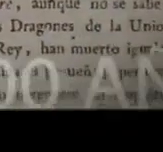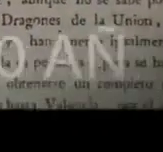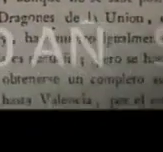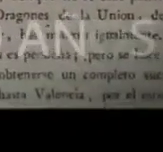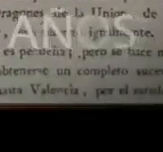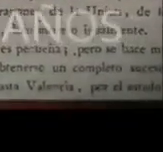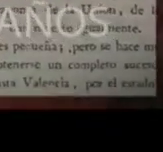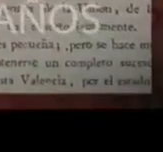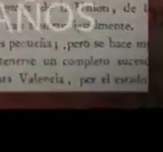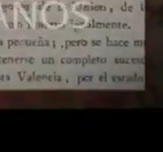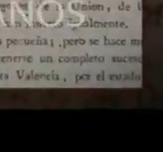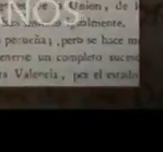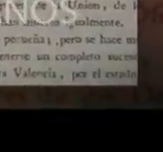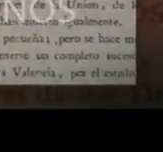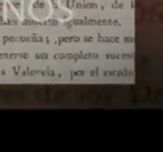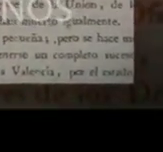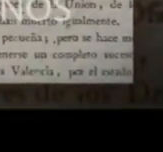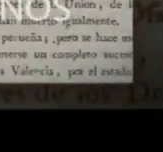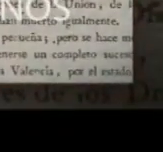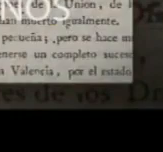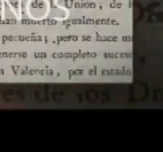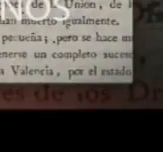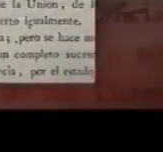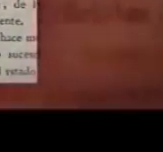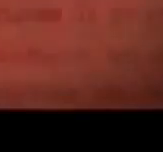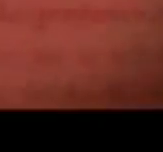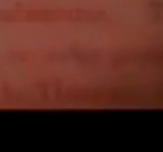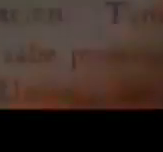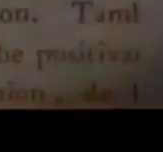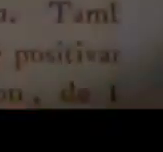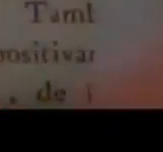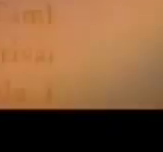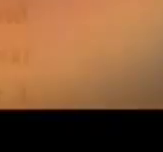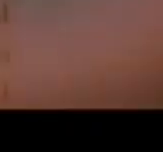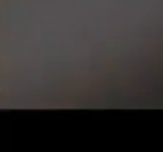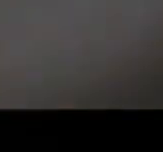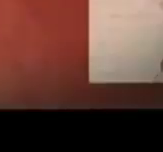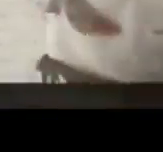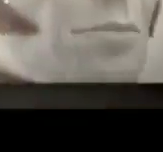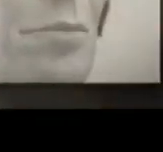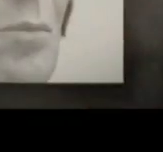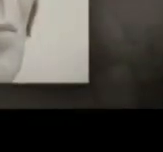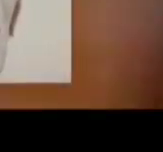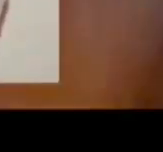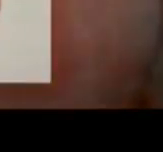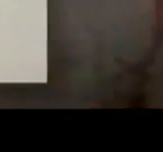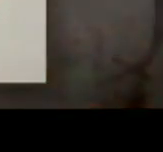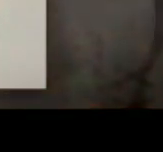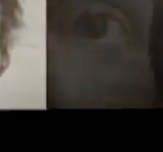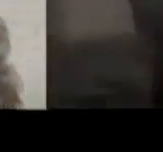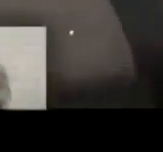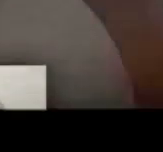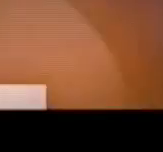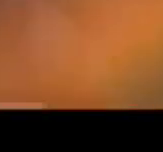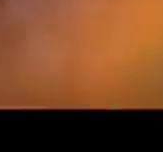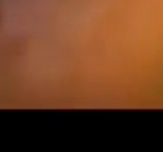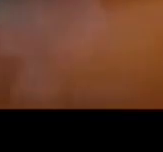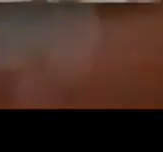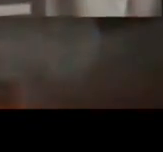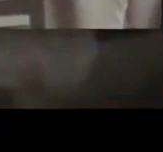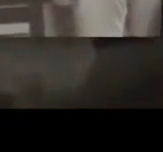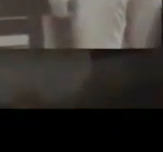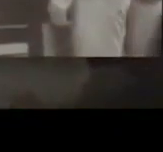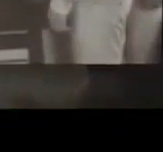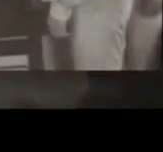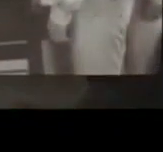El 27 de junio de 1818, hace 200 años, el libertador Simón Bolívar decidió plasmar en